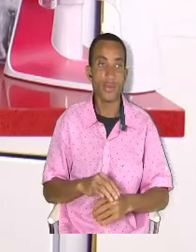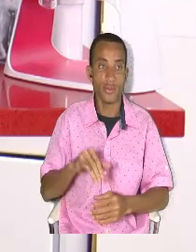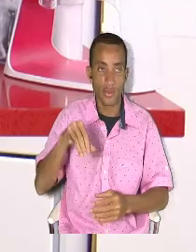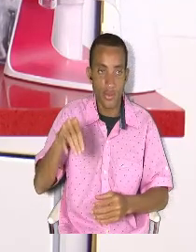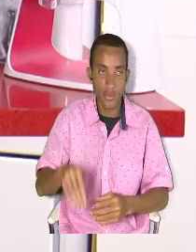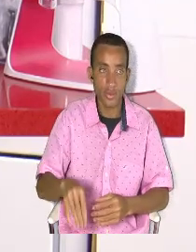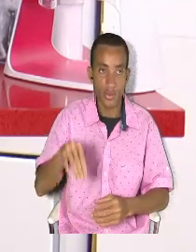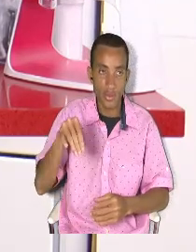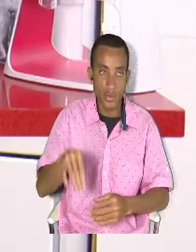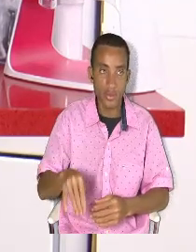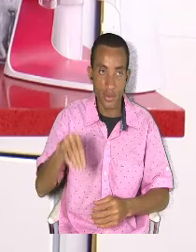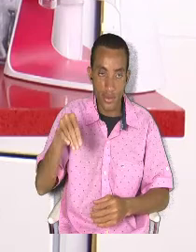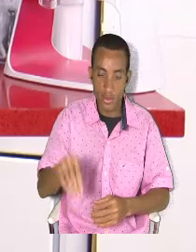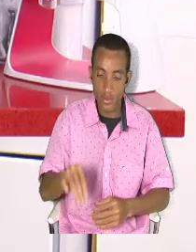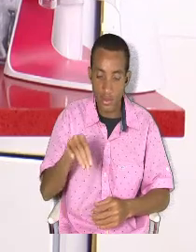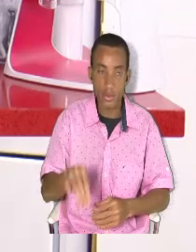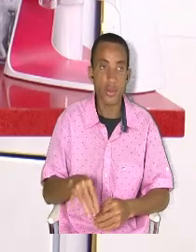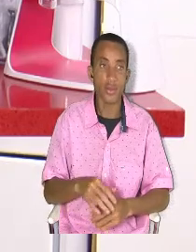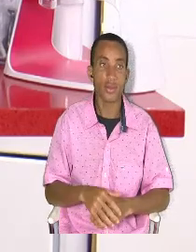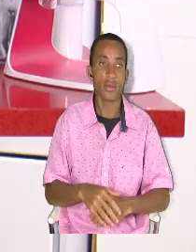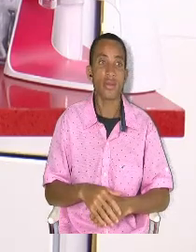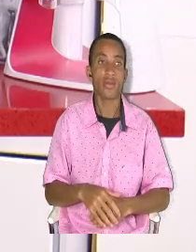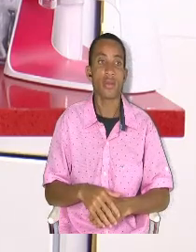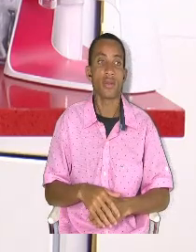Ok, usted lo ha dicho.